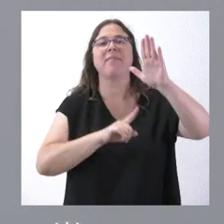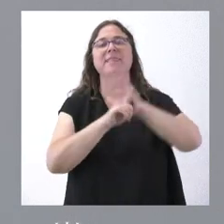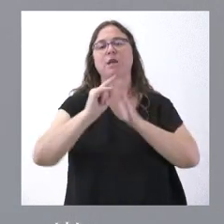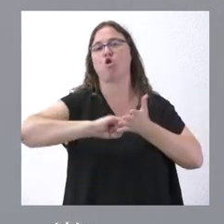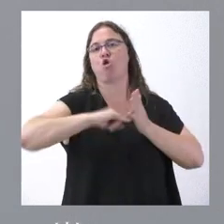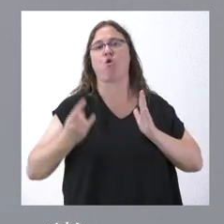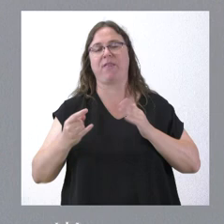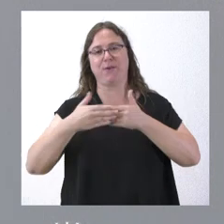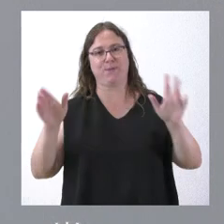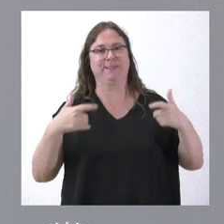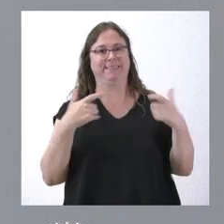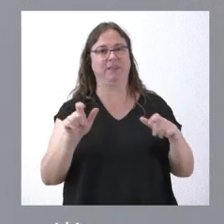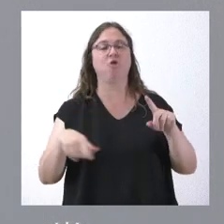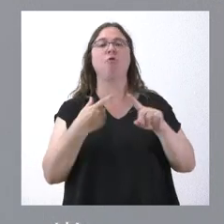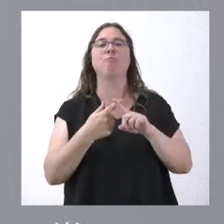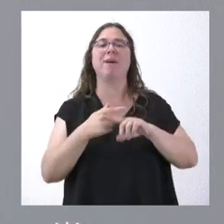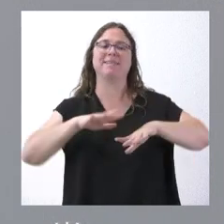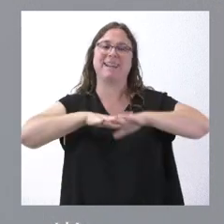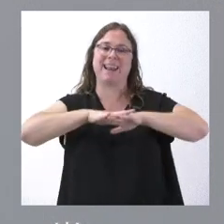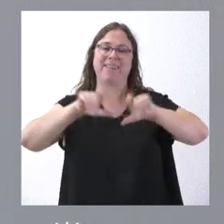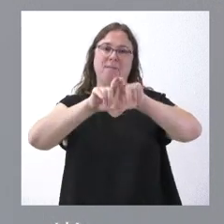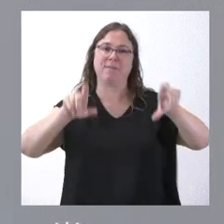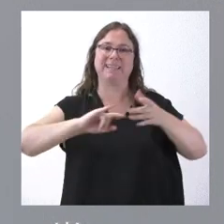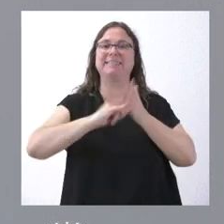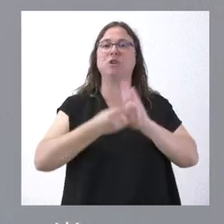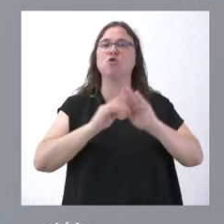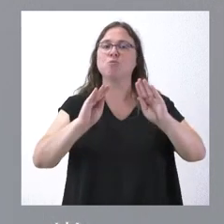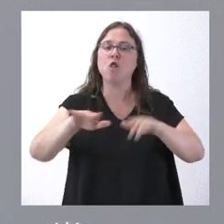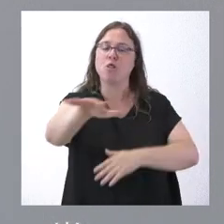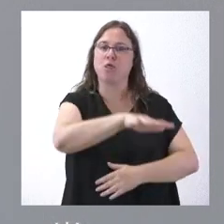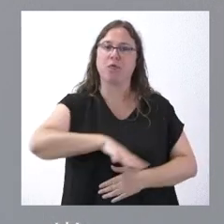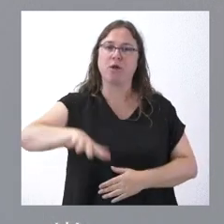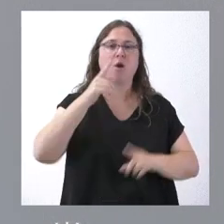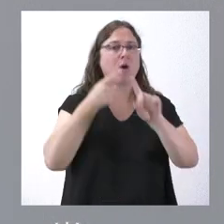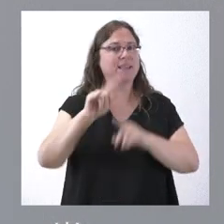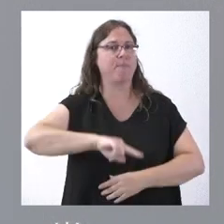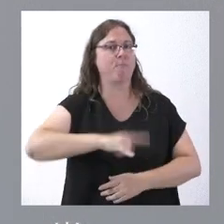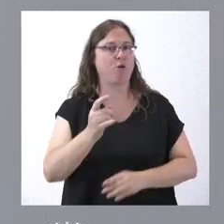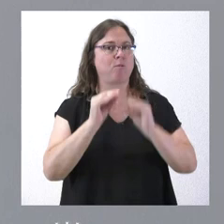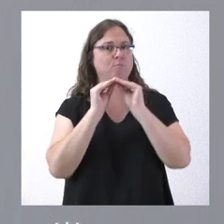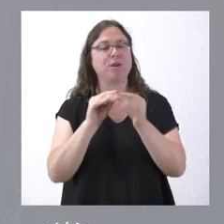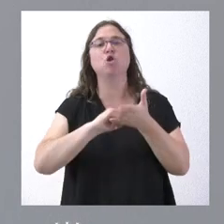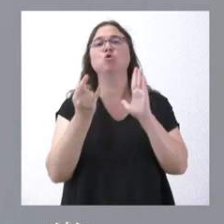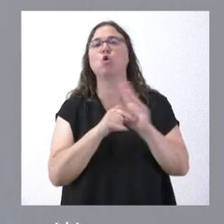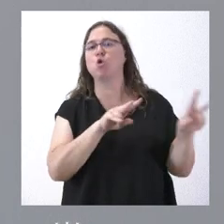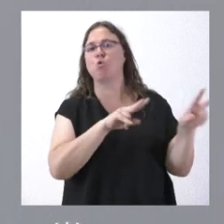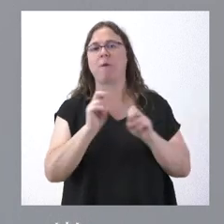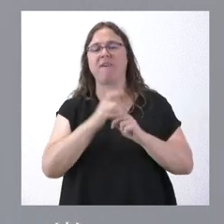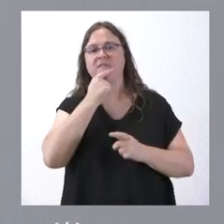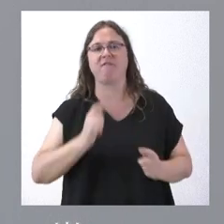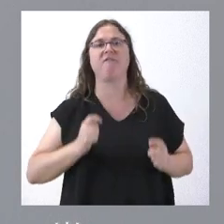abierta en el sector y el tejido empresarial tecnológico de la región, con la doble finalidad de desarrollar soluciones innovadoras que faciliten la